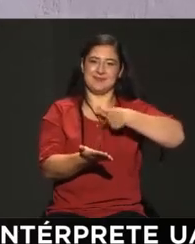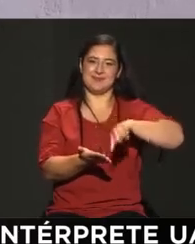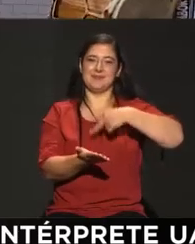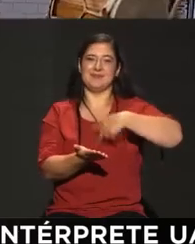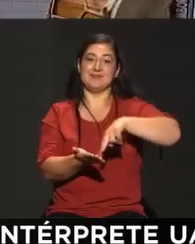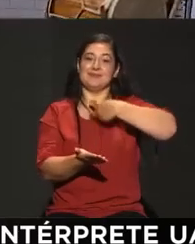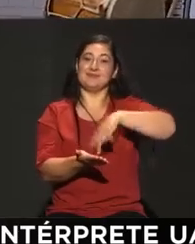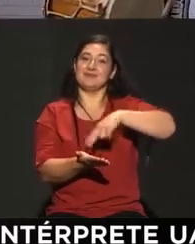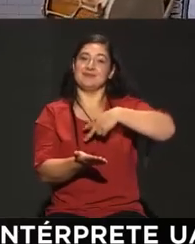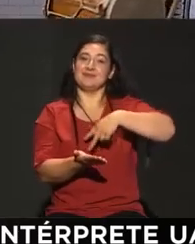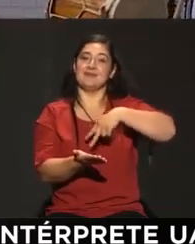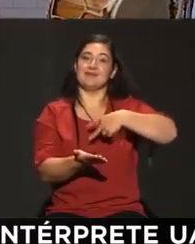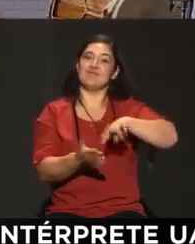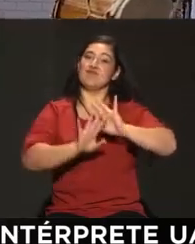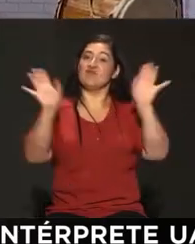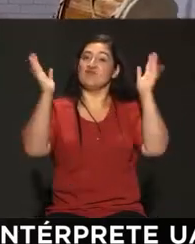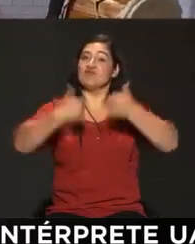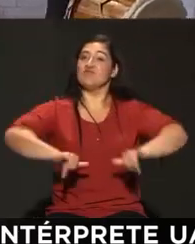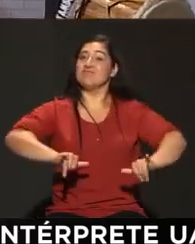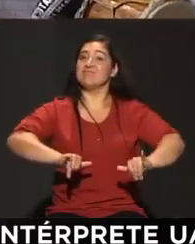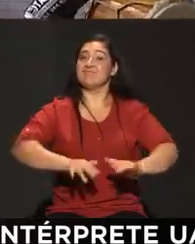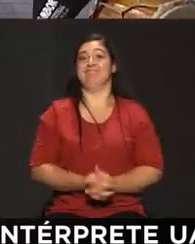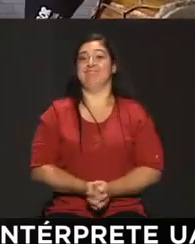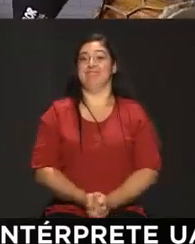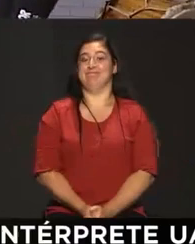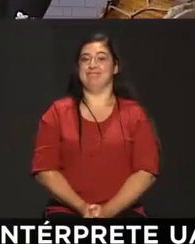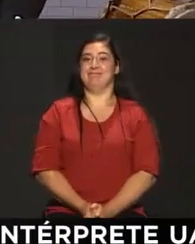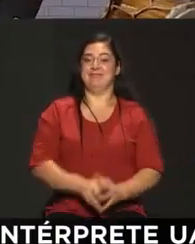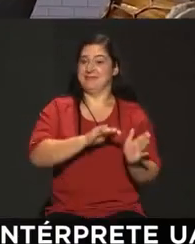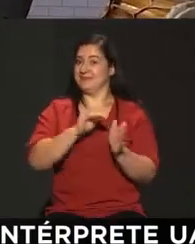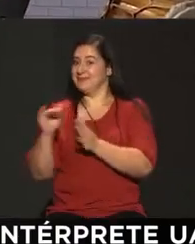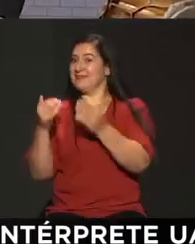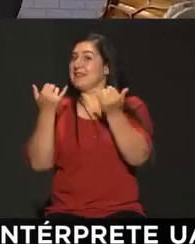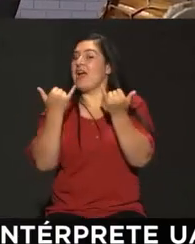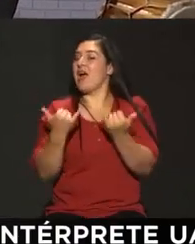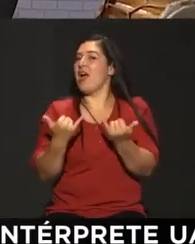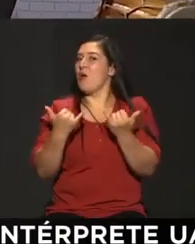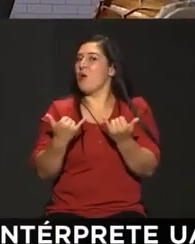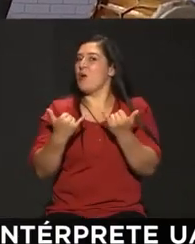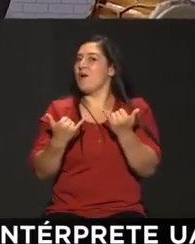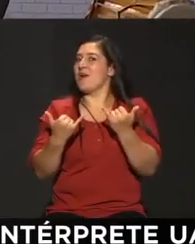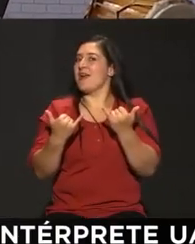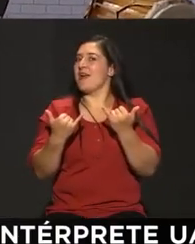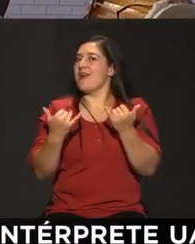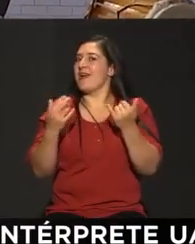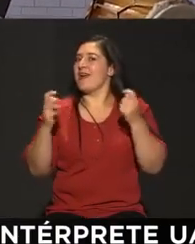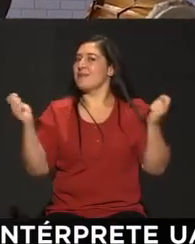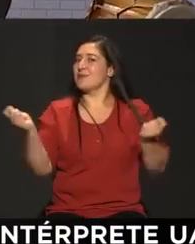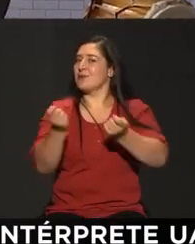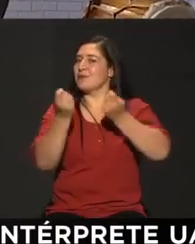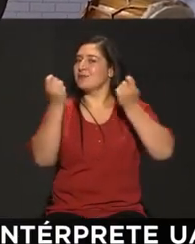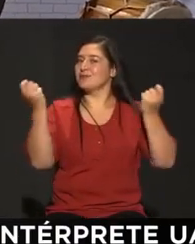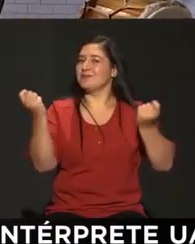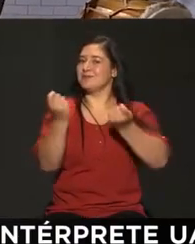moverlo. Tan, tan, tan, tan. Bueno, ahora nos vamos con unos mensajes. Todos